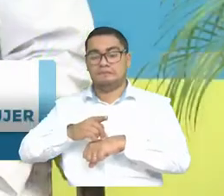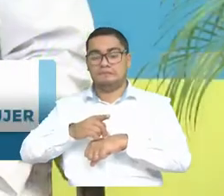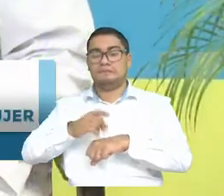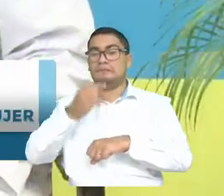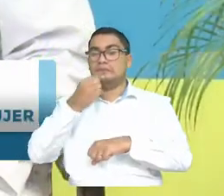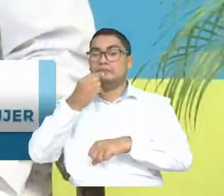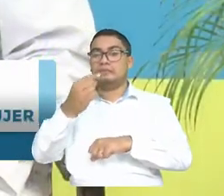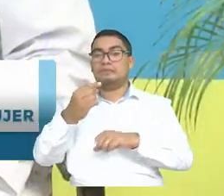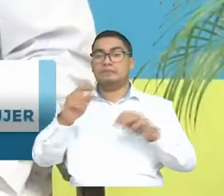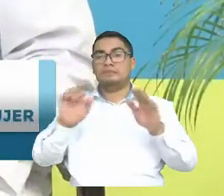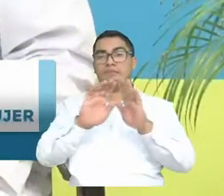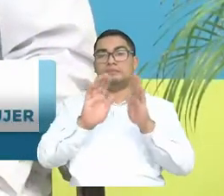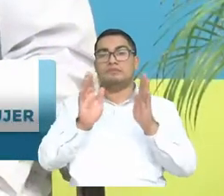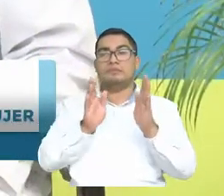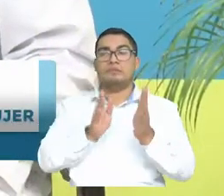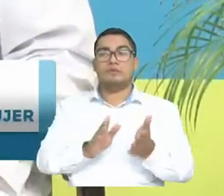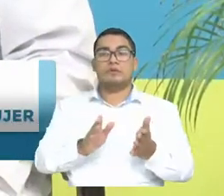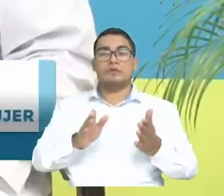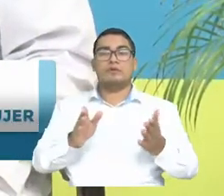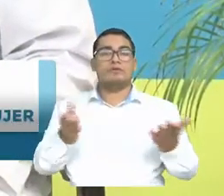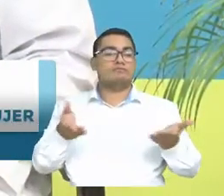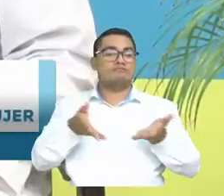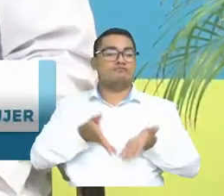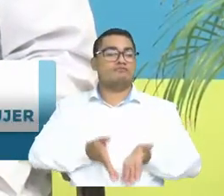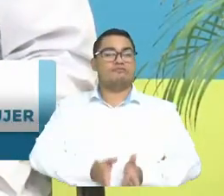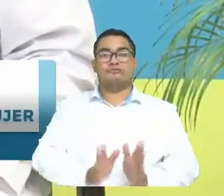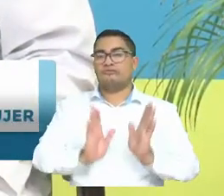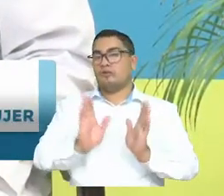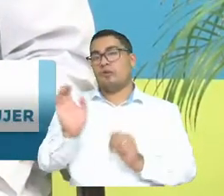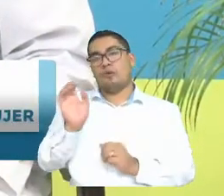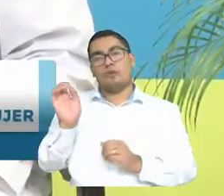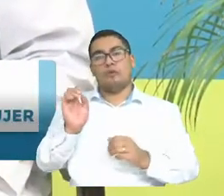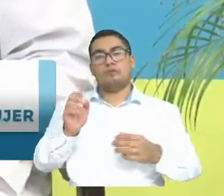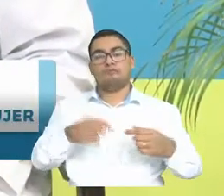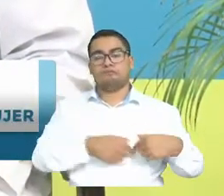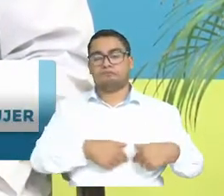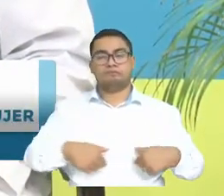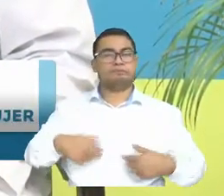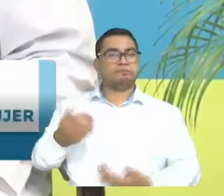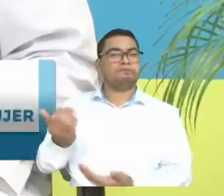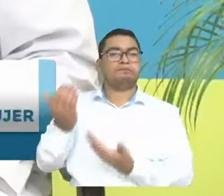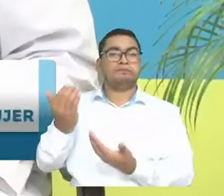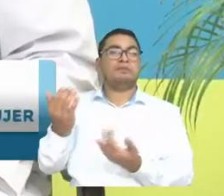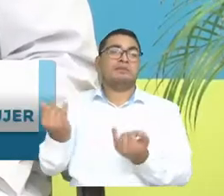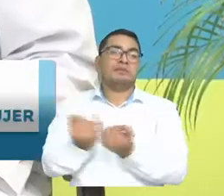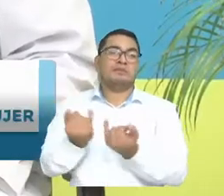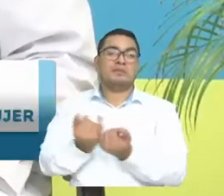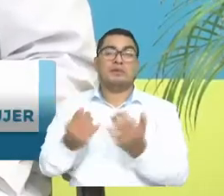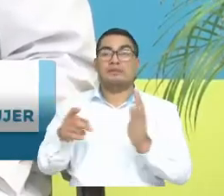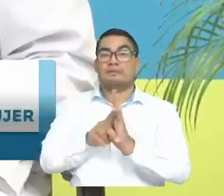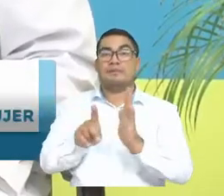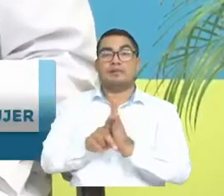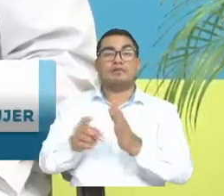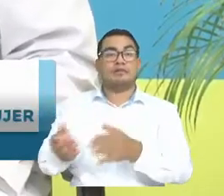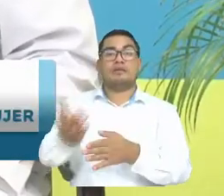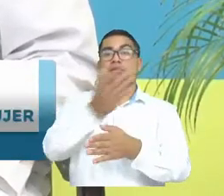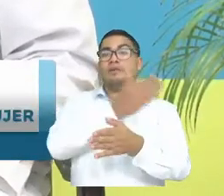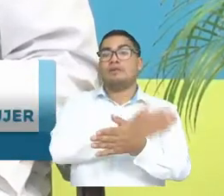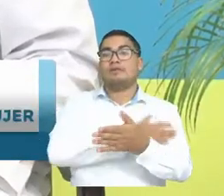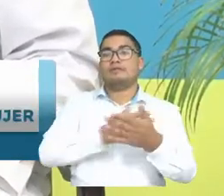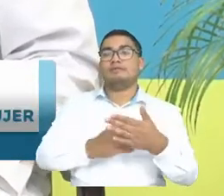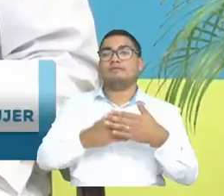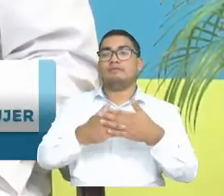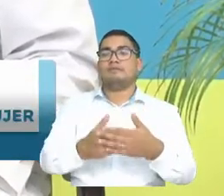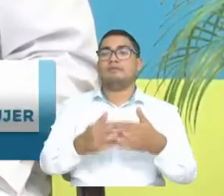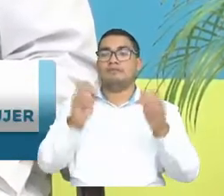su parto, ya sea por cesárea o por vía vaginal, ella corre los mismos riesgos que corre cuando estaba embarazada. Todavía